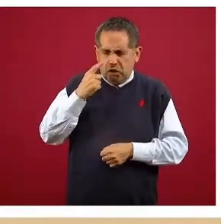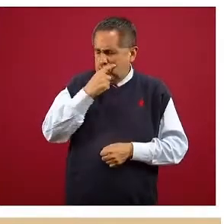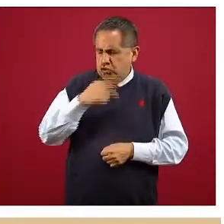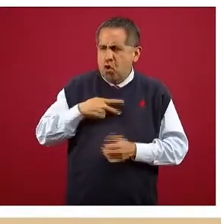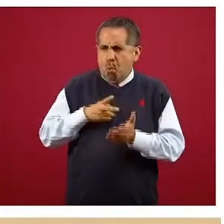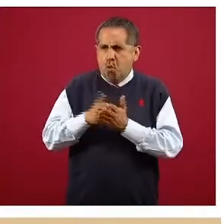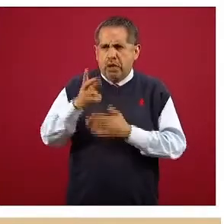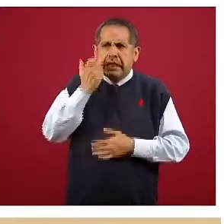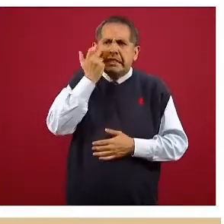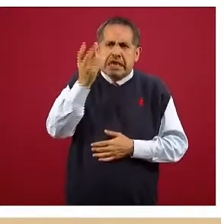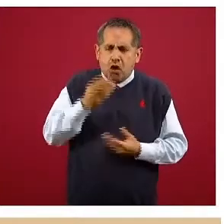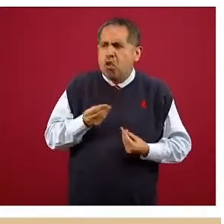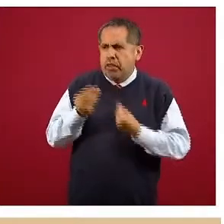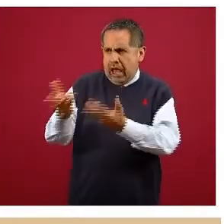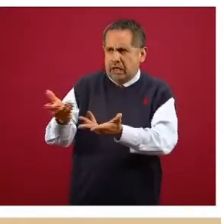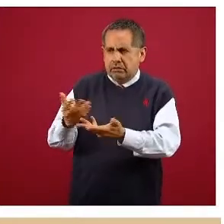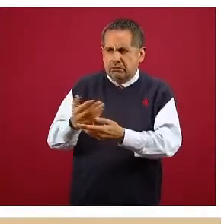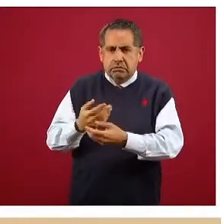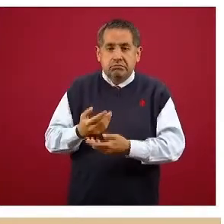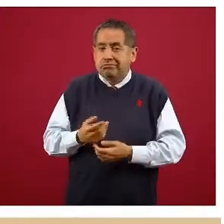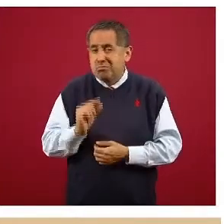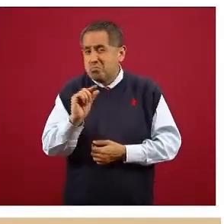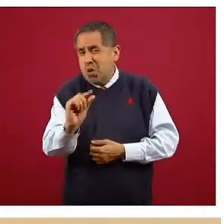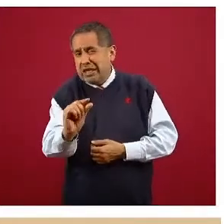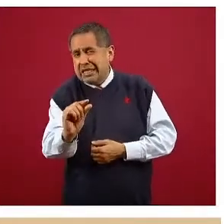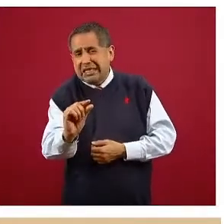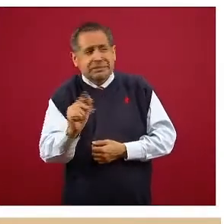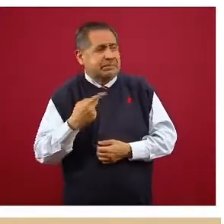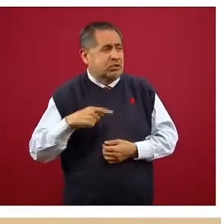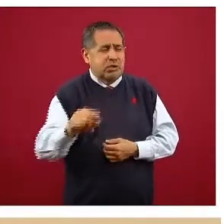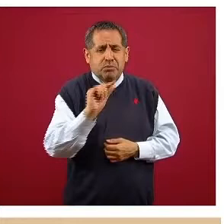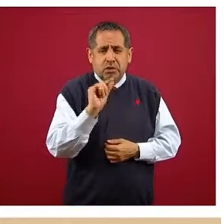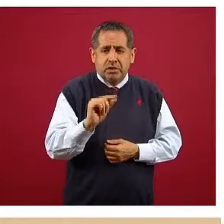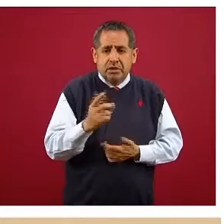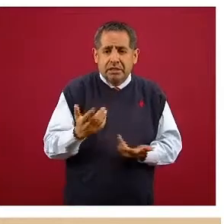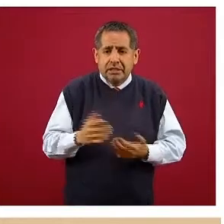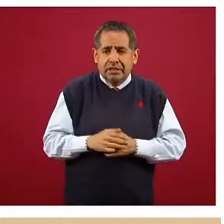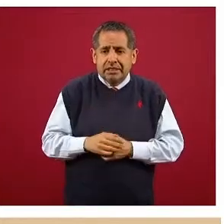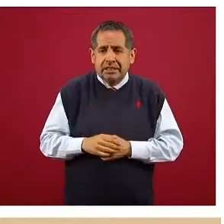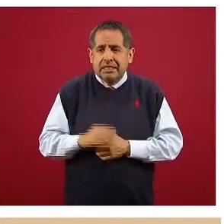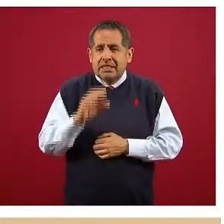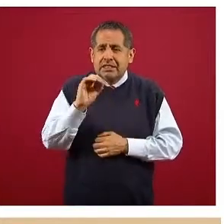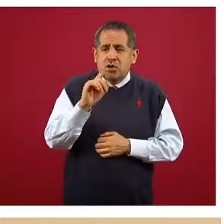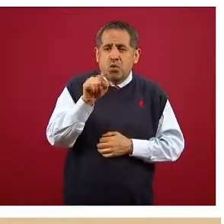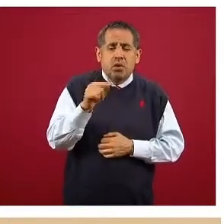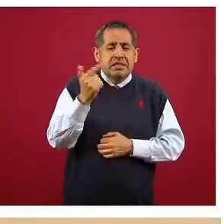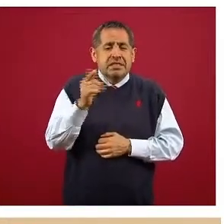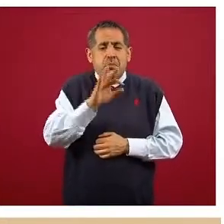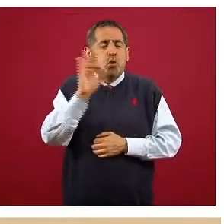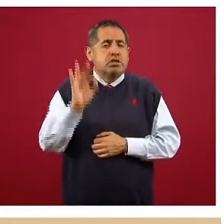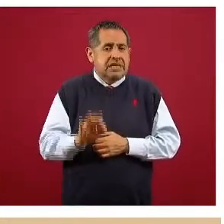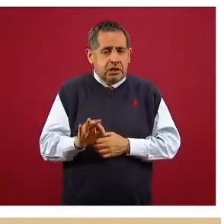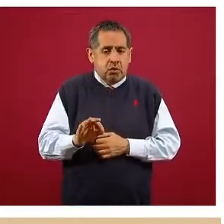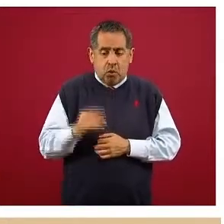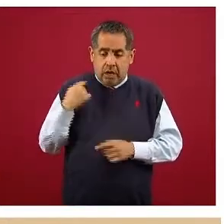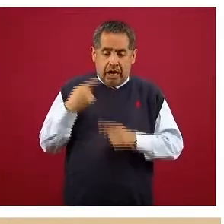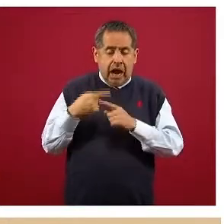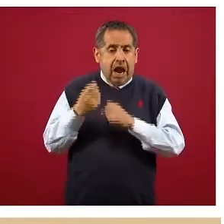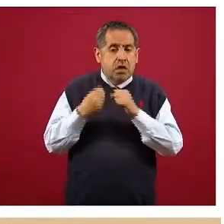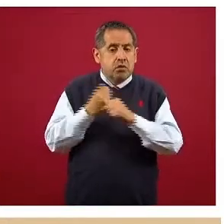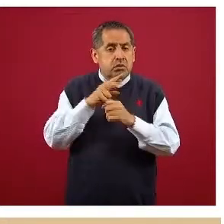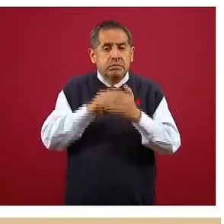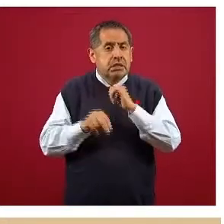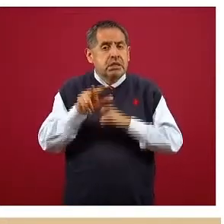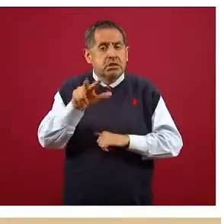sangre es muy baja. Tan solo el 7.1% del total de las donaciones registradas en el año